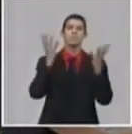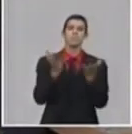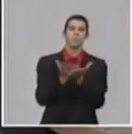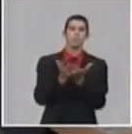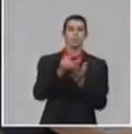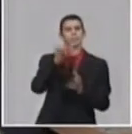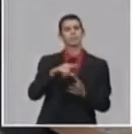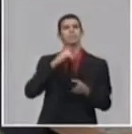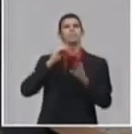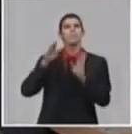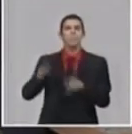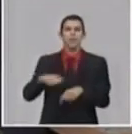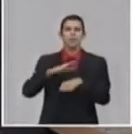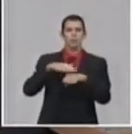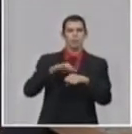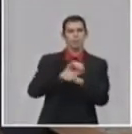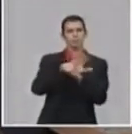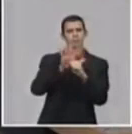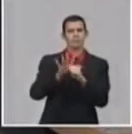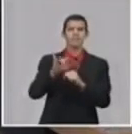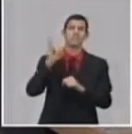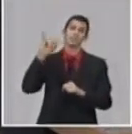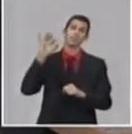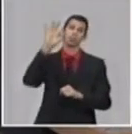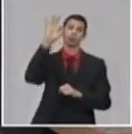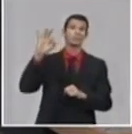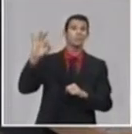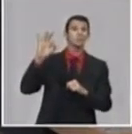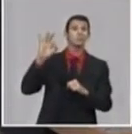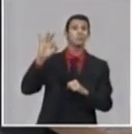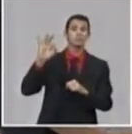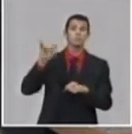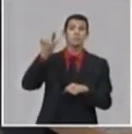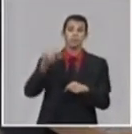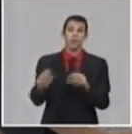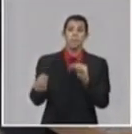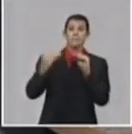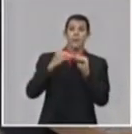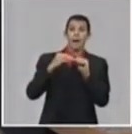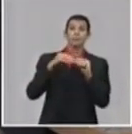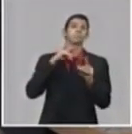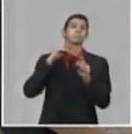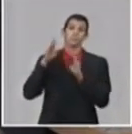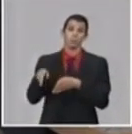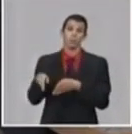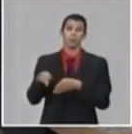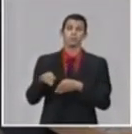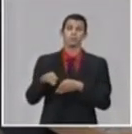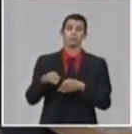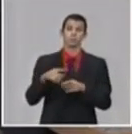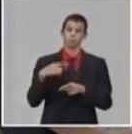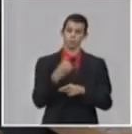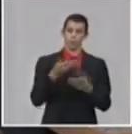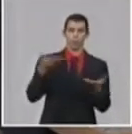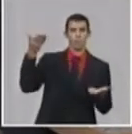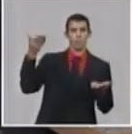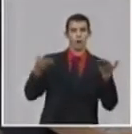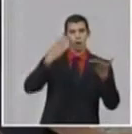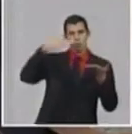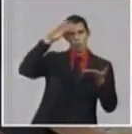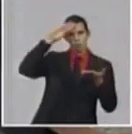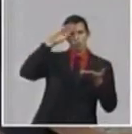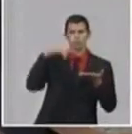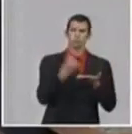decía anteriormente, en algunos lugares por encima del 15, 10%. La letalidad en nuestro país está en